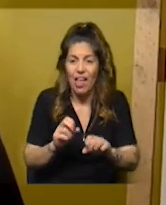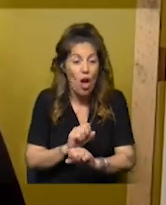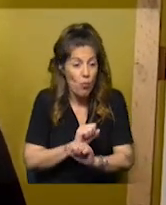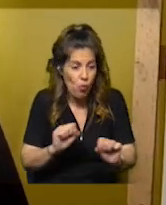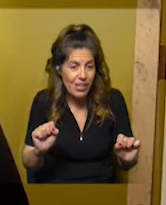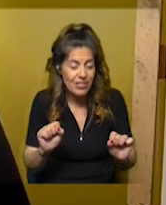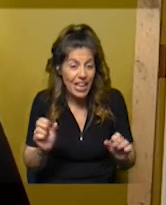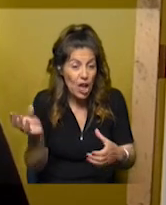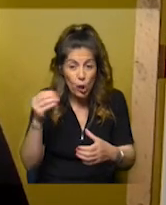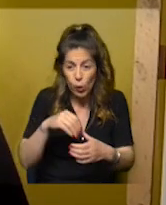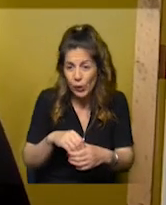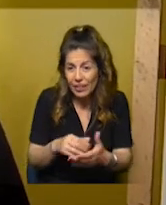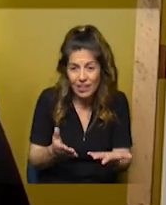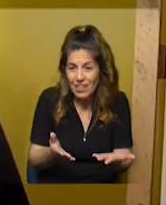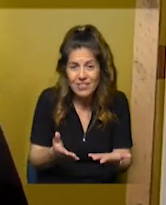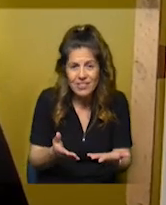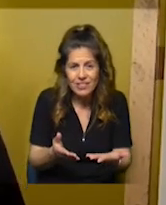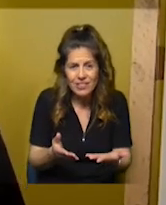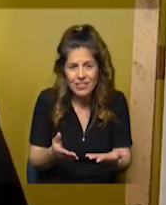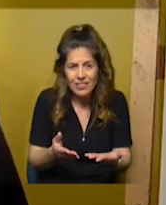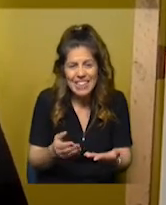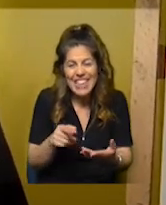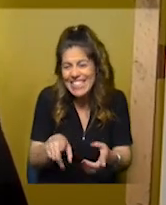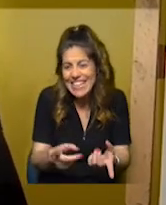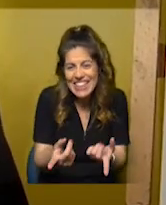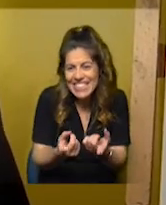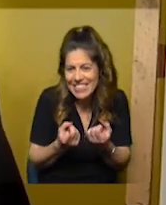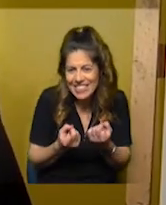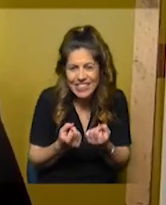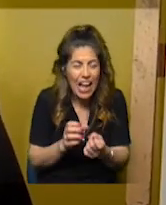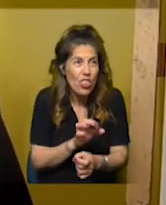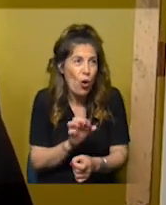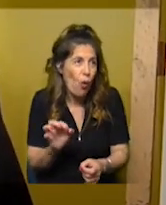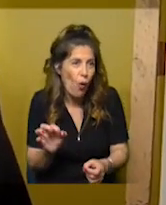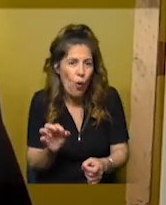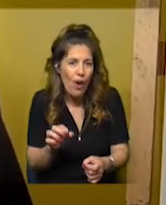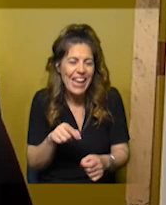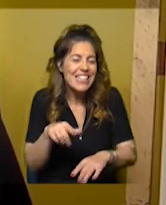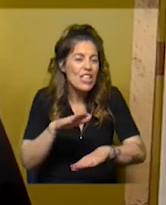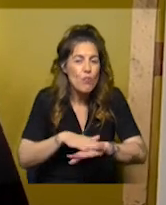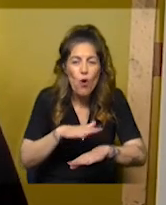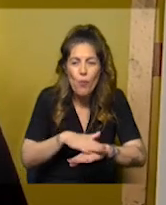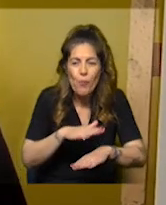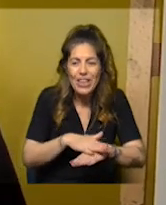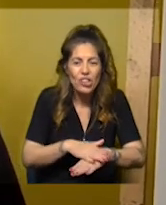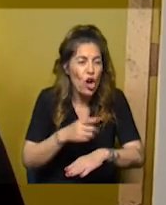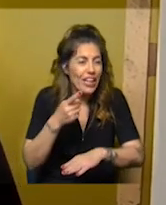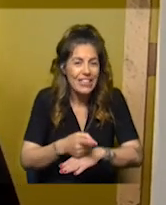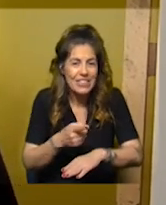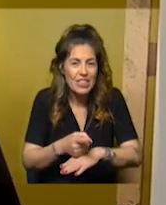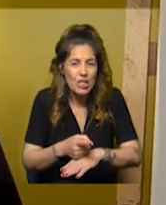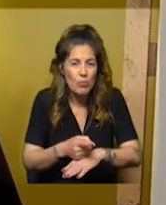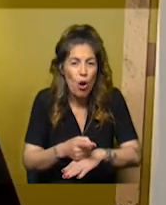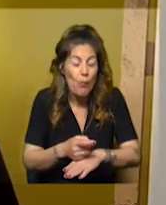ser incluidas en en en la en esa necesidad o o o en ese momento que decidimos Bueno